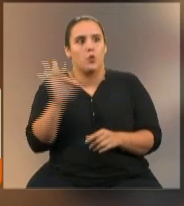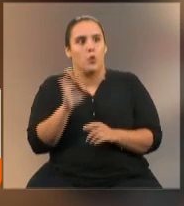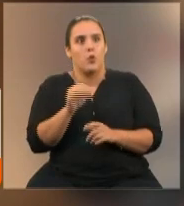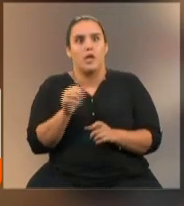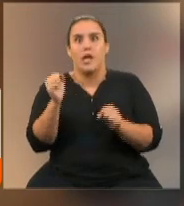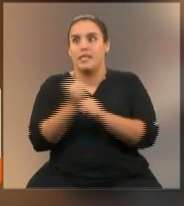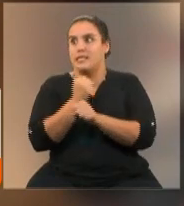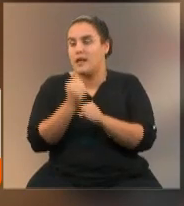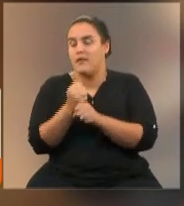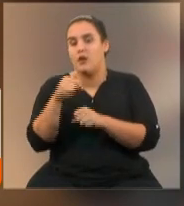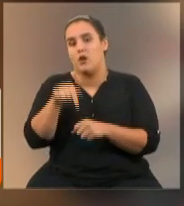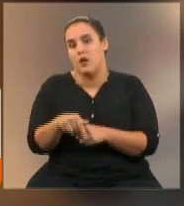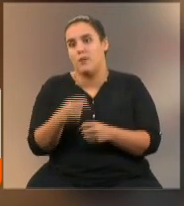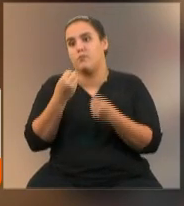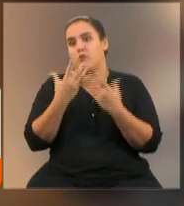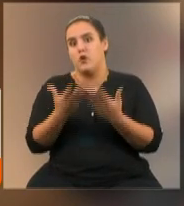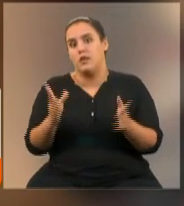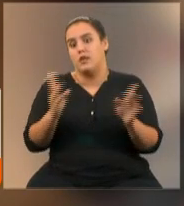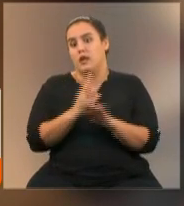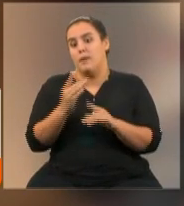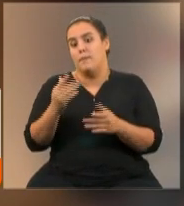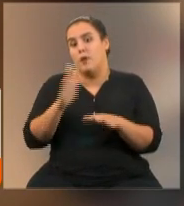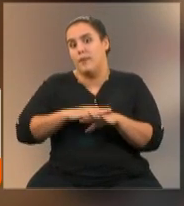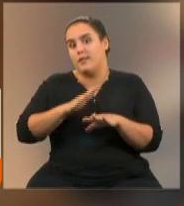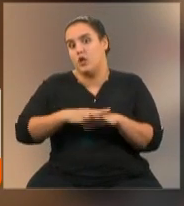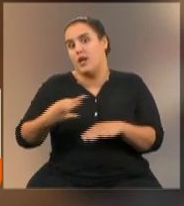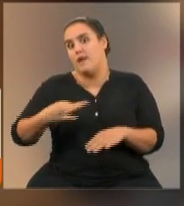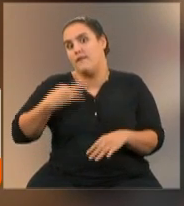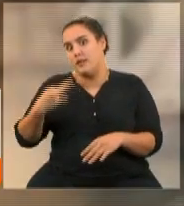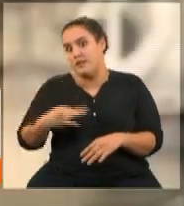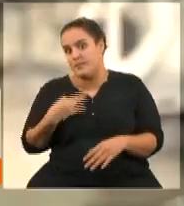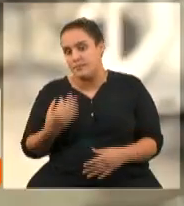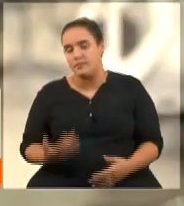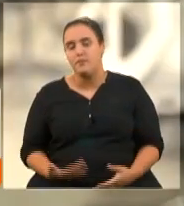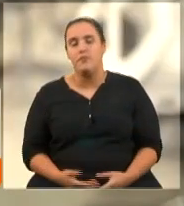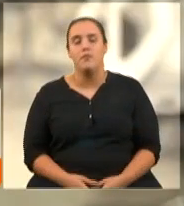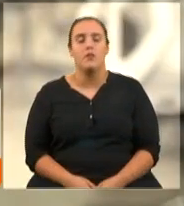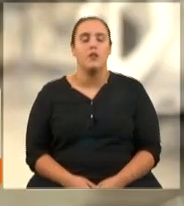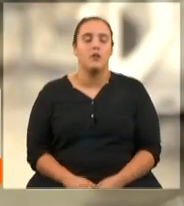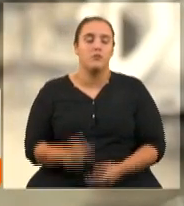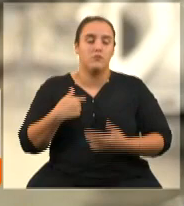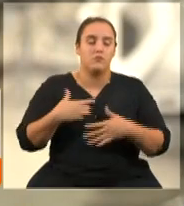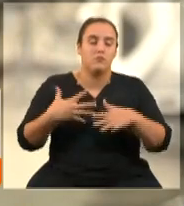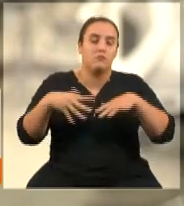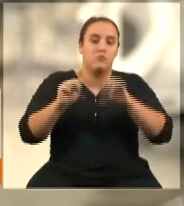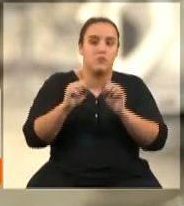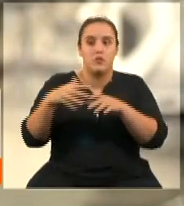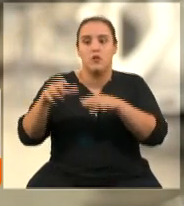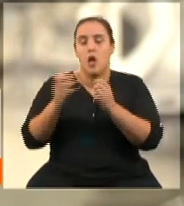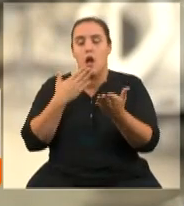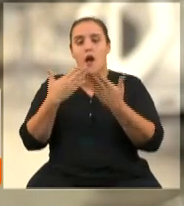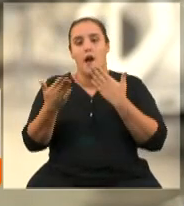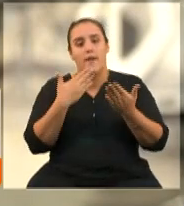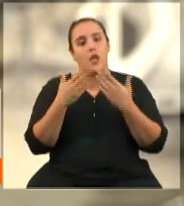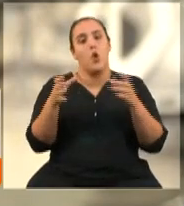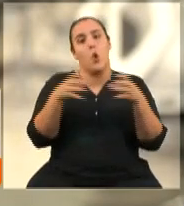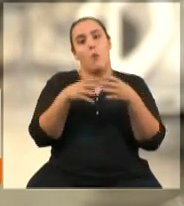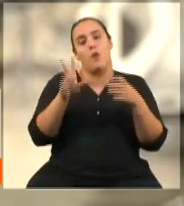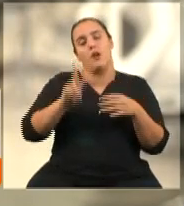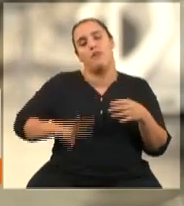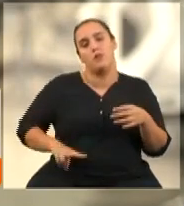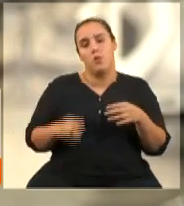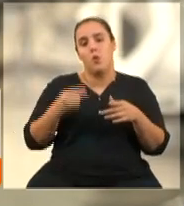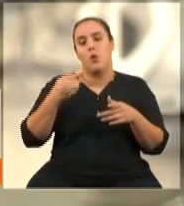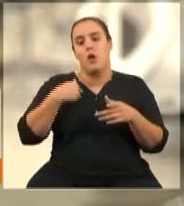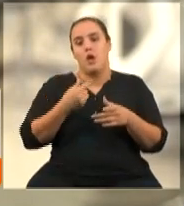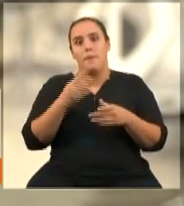por el tránsito de la vida en el que están bueno así fui encontrándome dialogando con la comunidad y